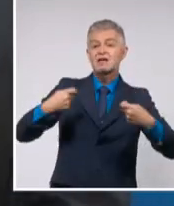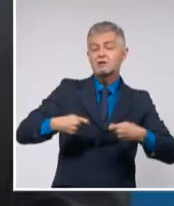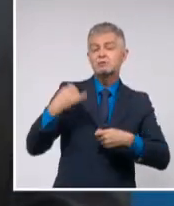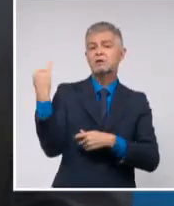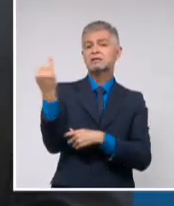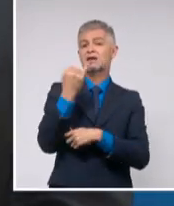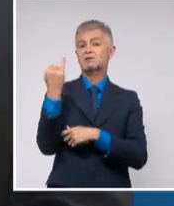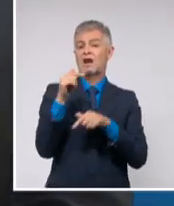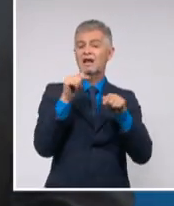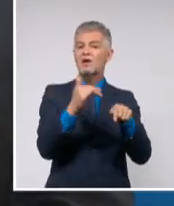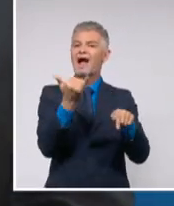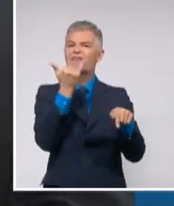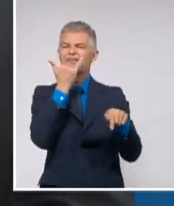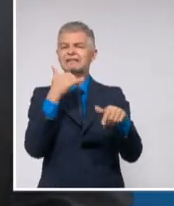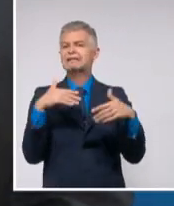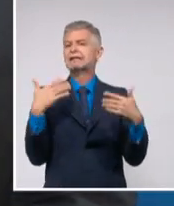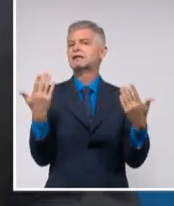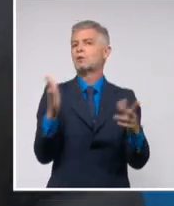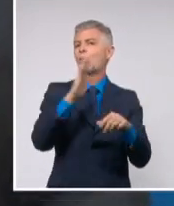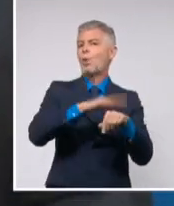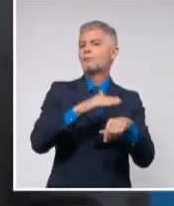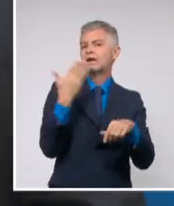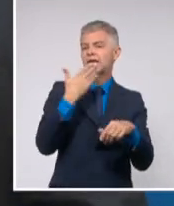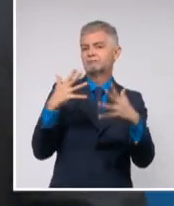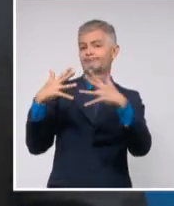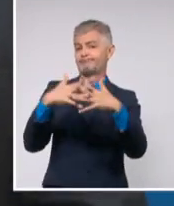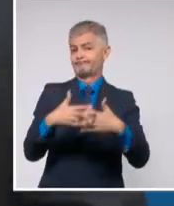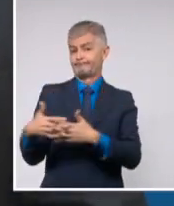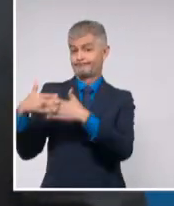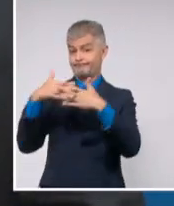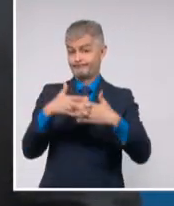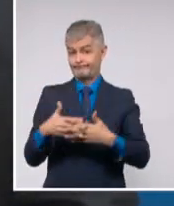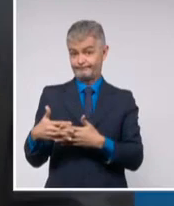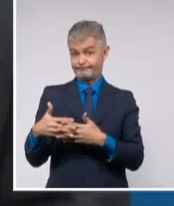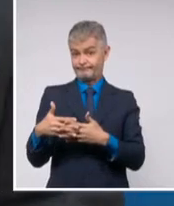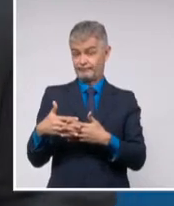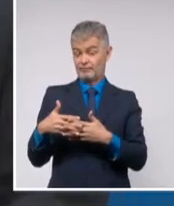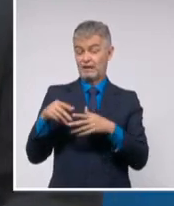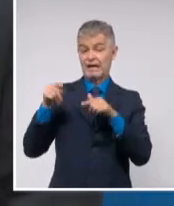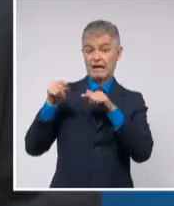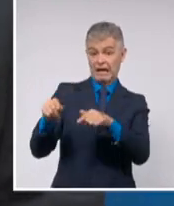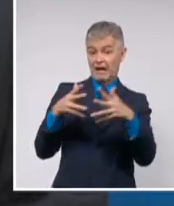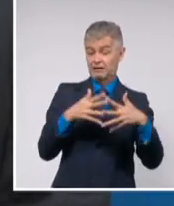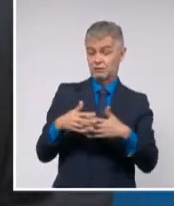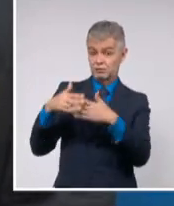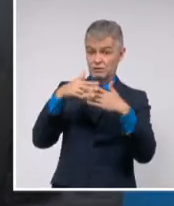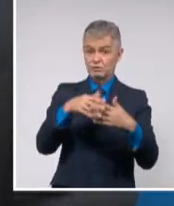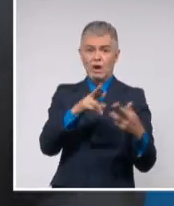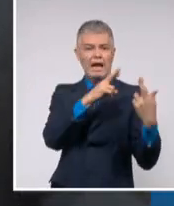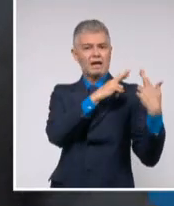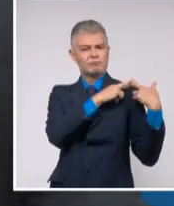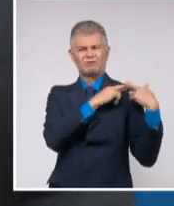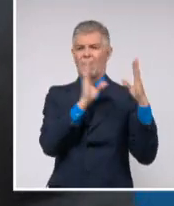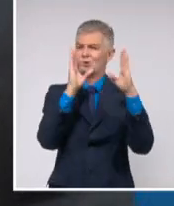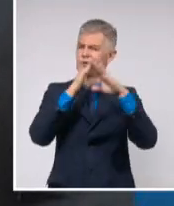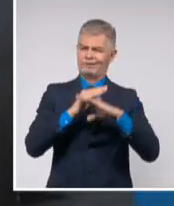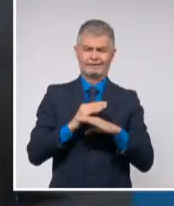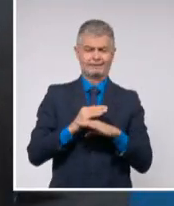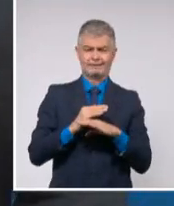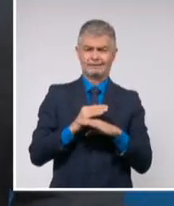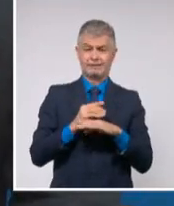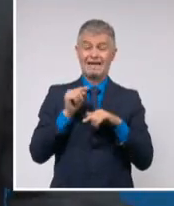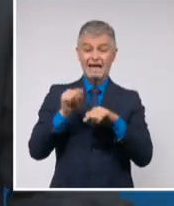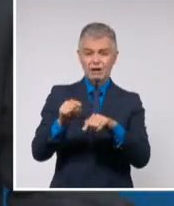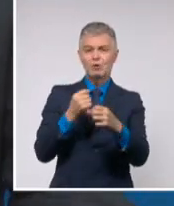por la mayor potencia mundial. La conducta irresponsable de los Estados Unidos es el mayor